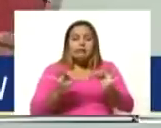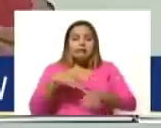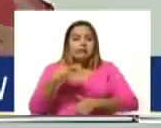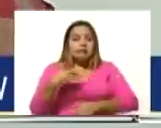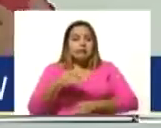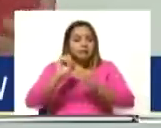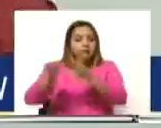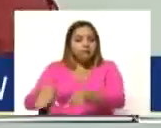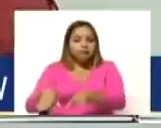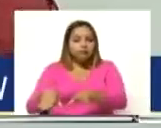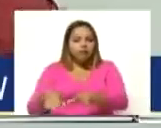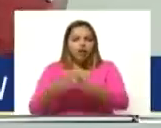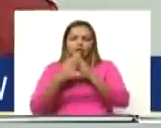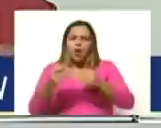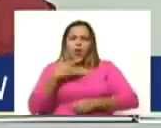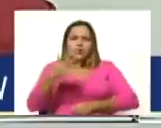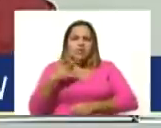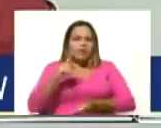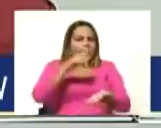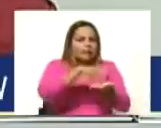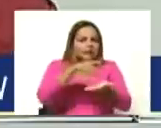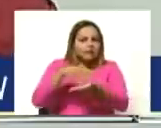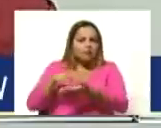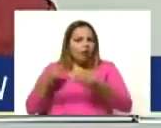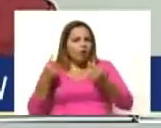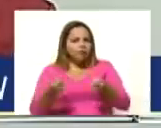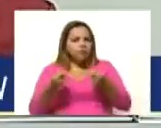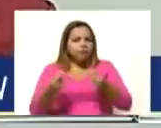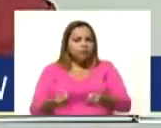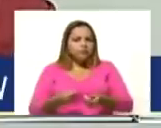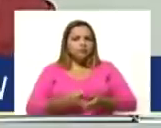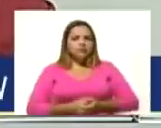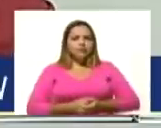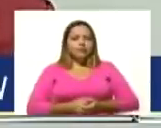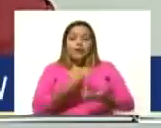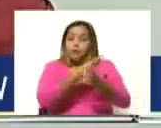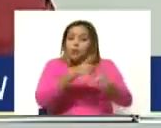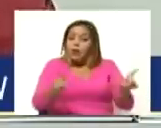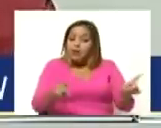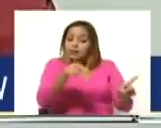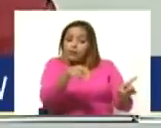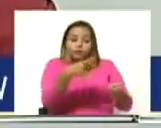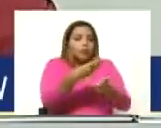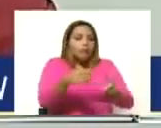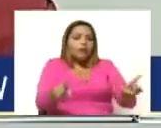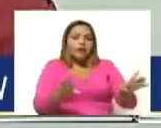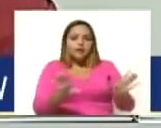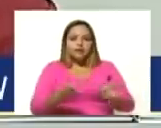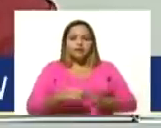que todos se sientan participando activamente. Democracia.